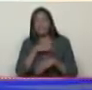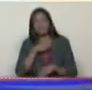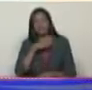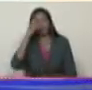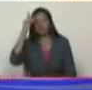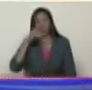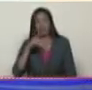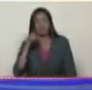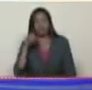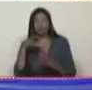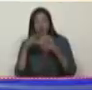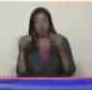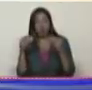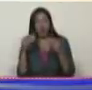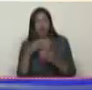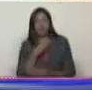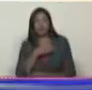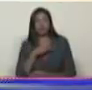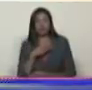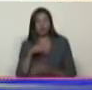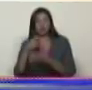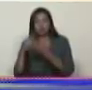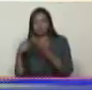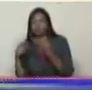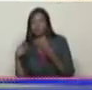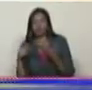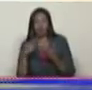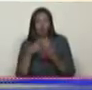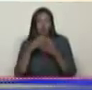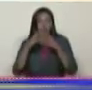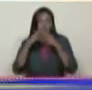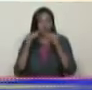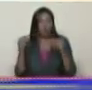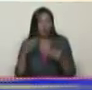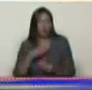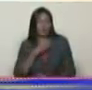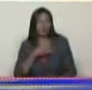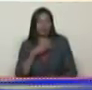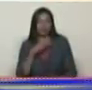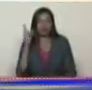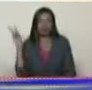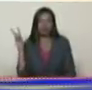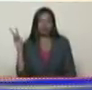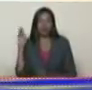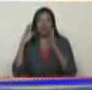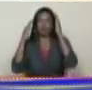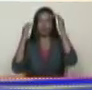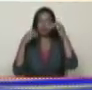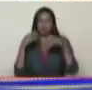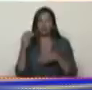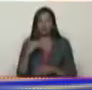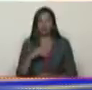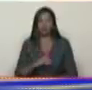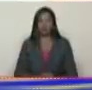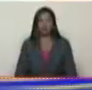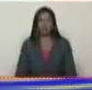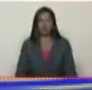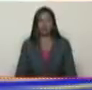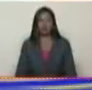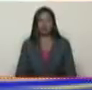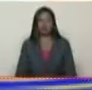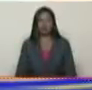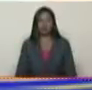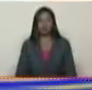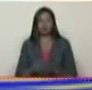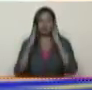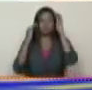grandes misiones, de la misión Robinson, de la misión Rivas, atender con trabajo, educación,